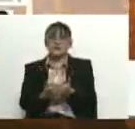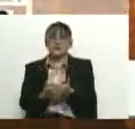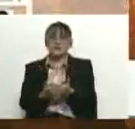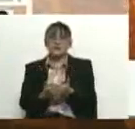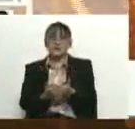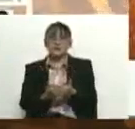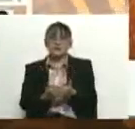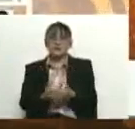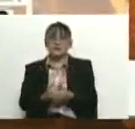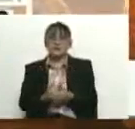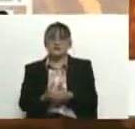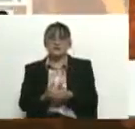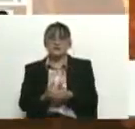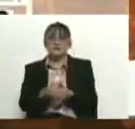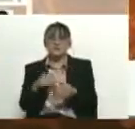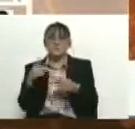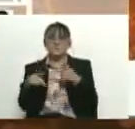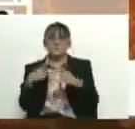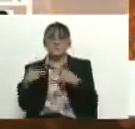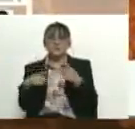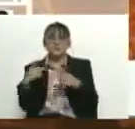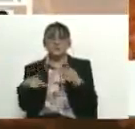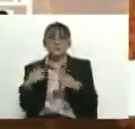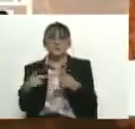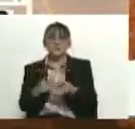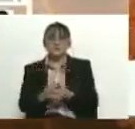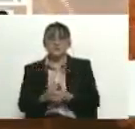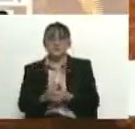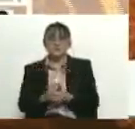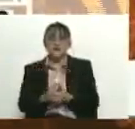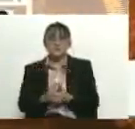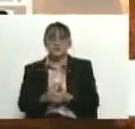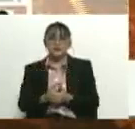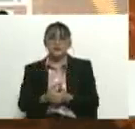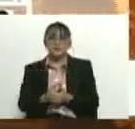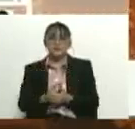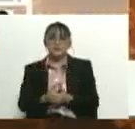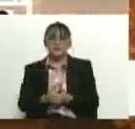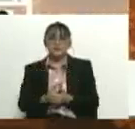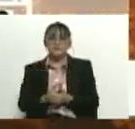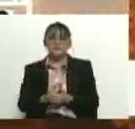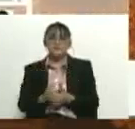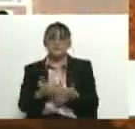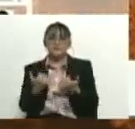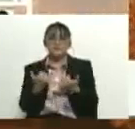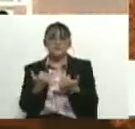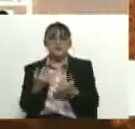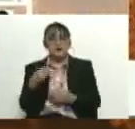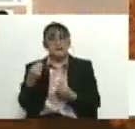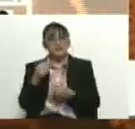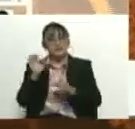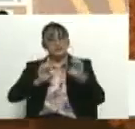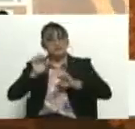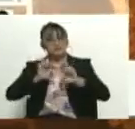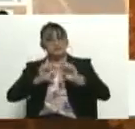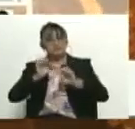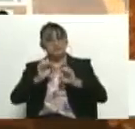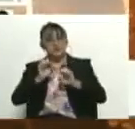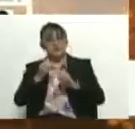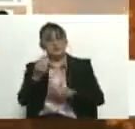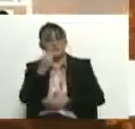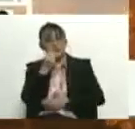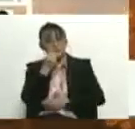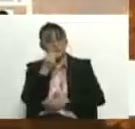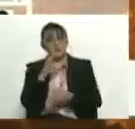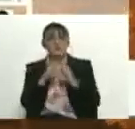a retomar sus niveles productivos con todo lo que necesitan de la alimentación y un poco más allá estamos haciendo unos estudios de nutrición para